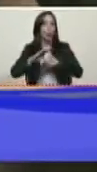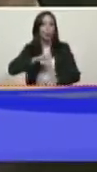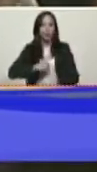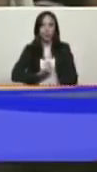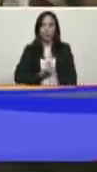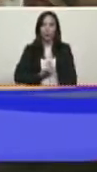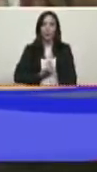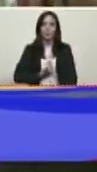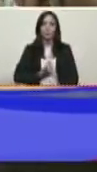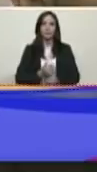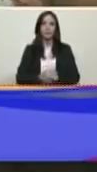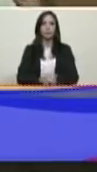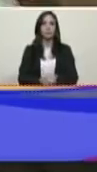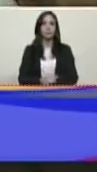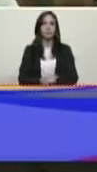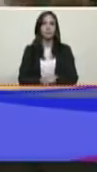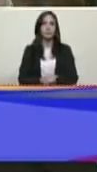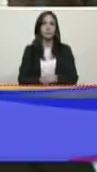posible